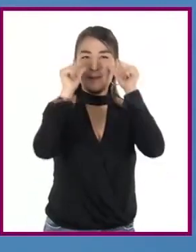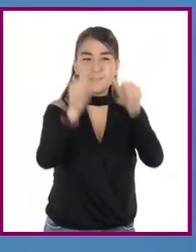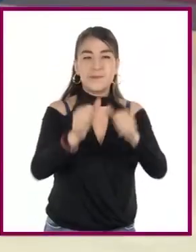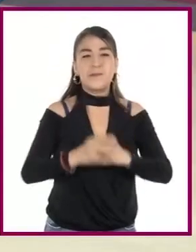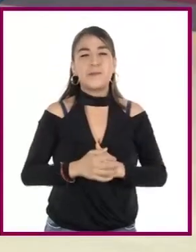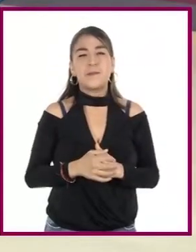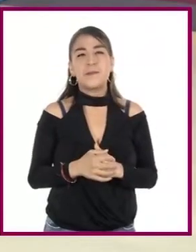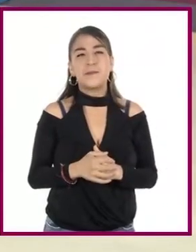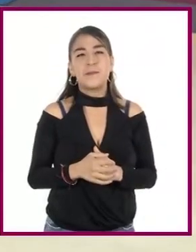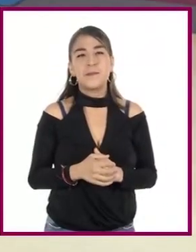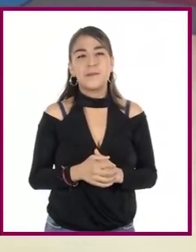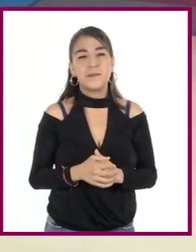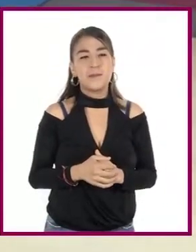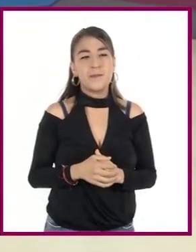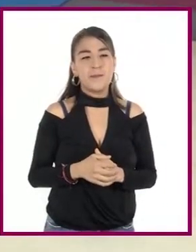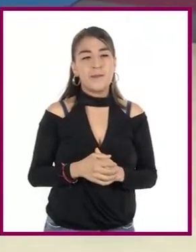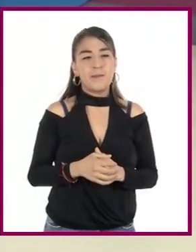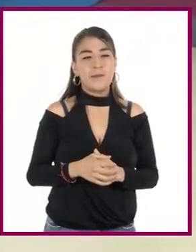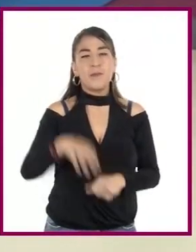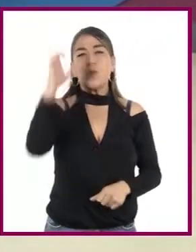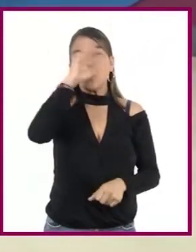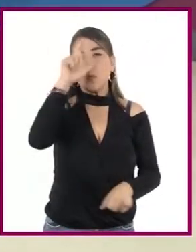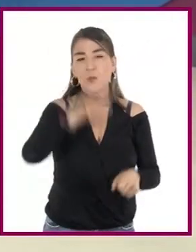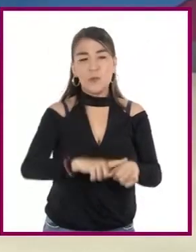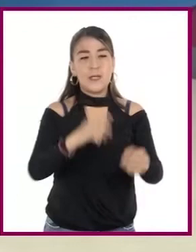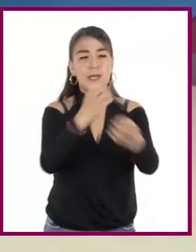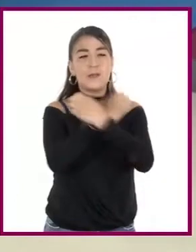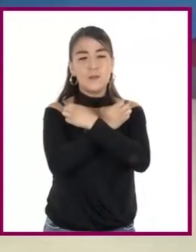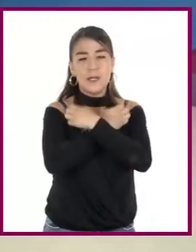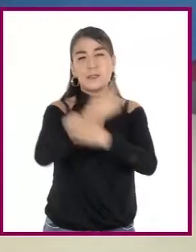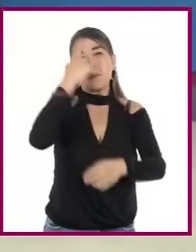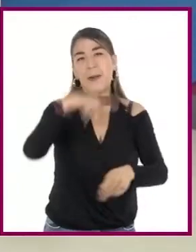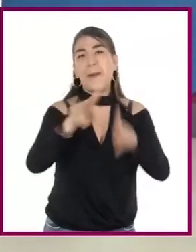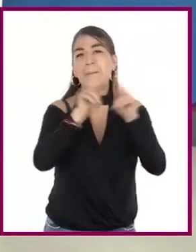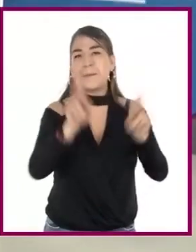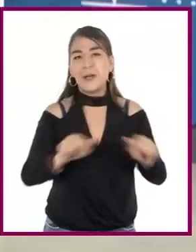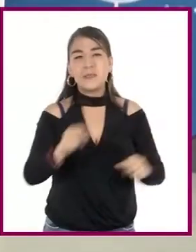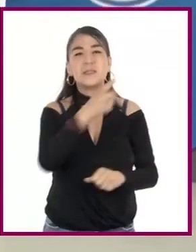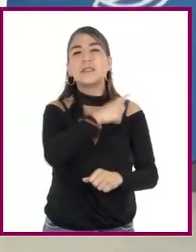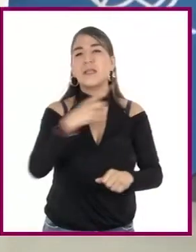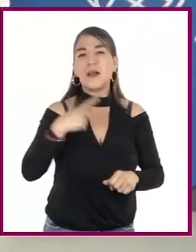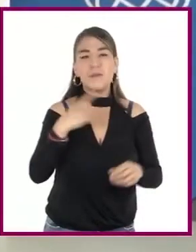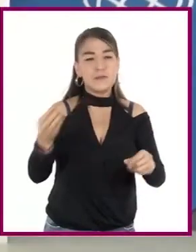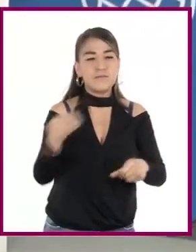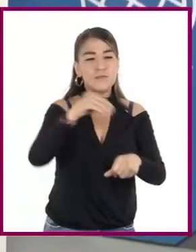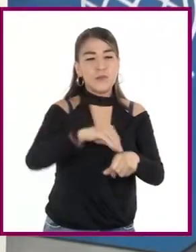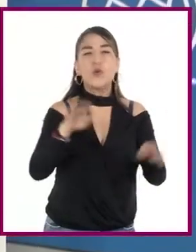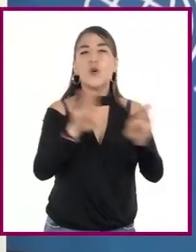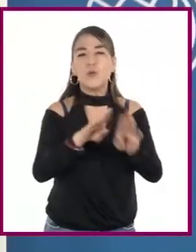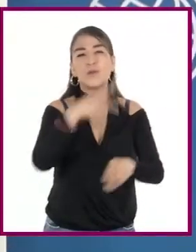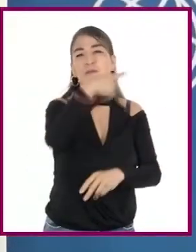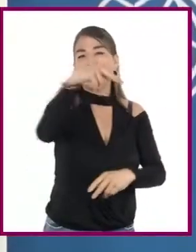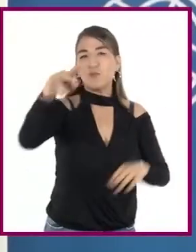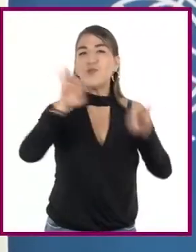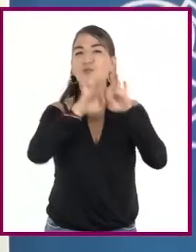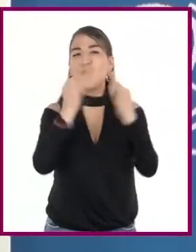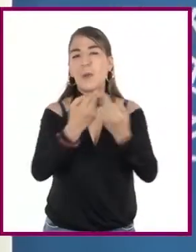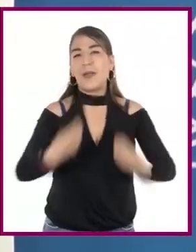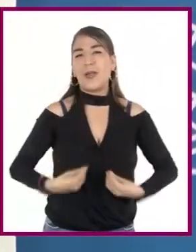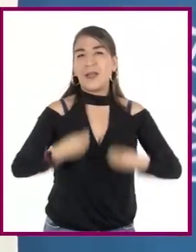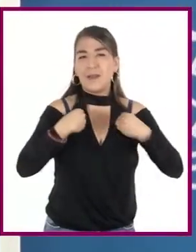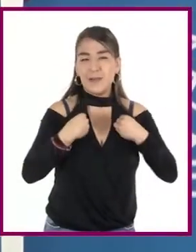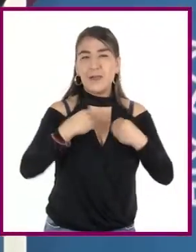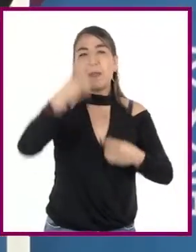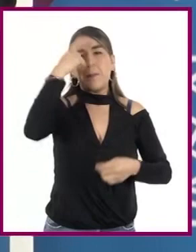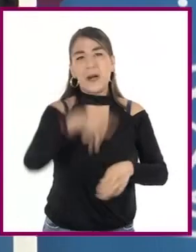atención. La cultura y la educación para la paz debemos incorporarlas a nuestro estilo de vida. La